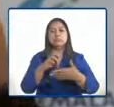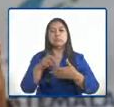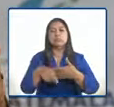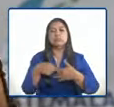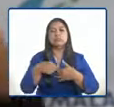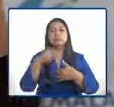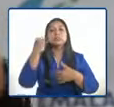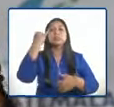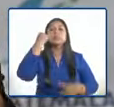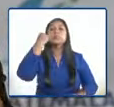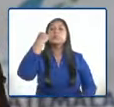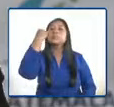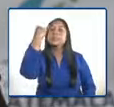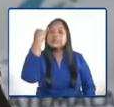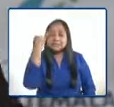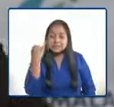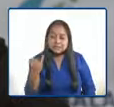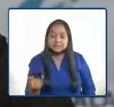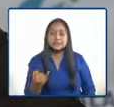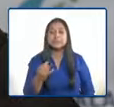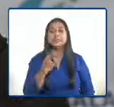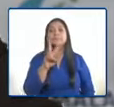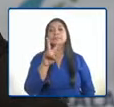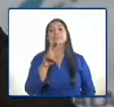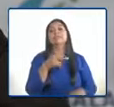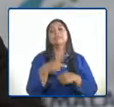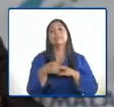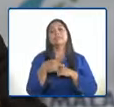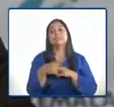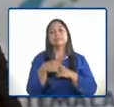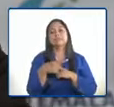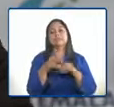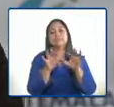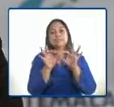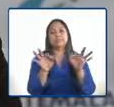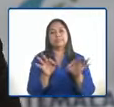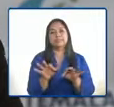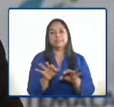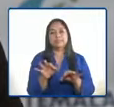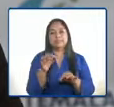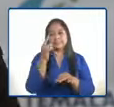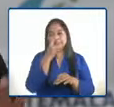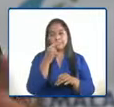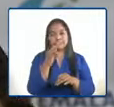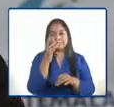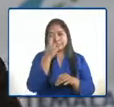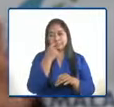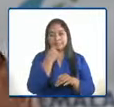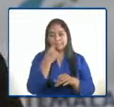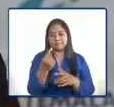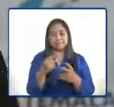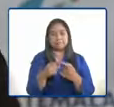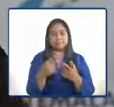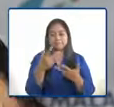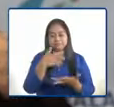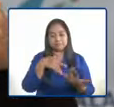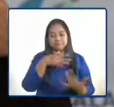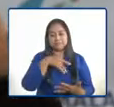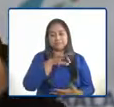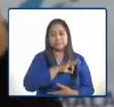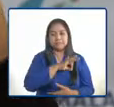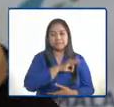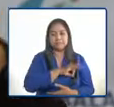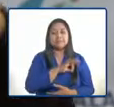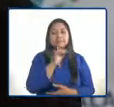los miércoles a las 2 de la tarde, de manera en todas las plataformas de la Secretaría de Bienestar Social, de las redes sociales, que